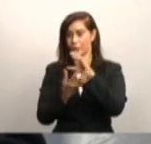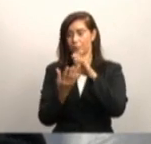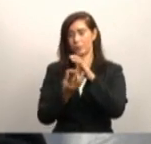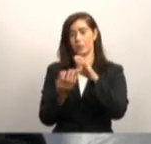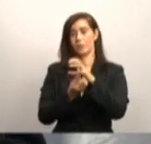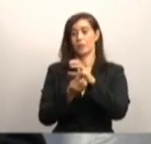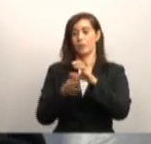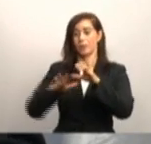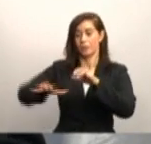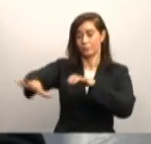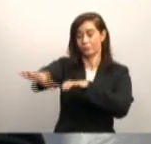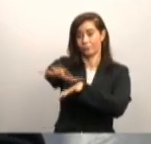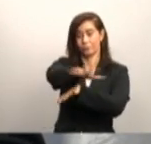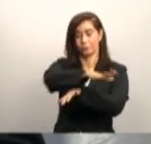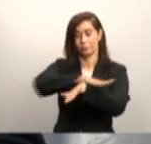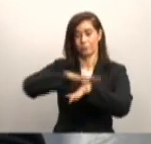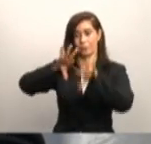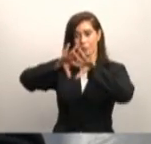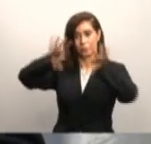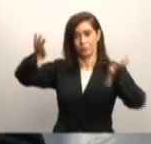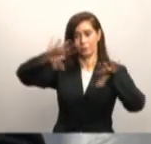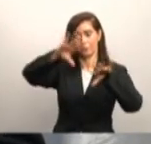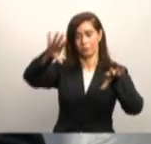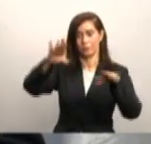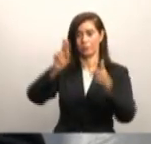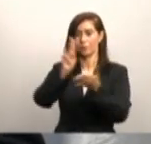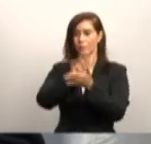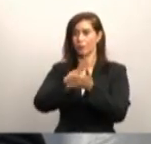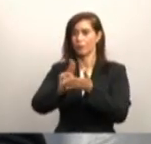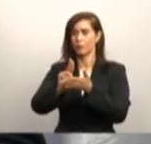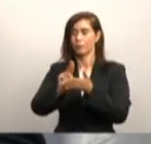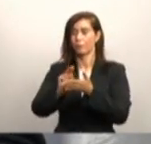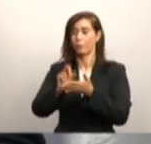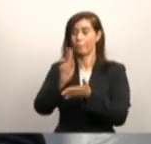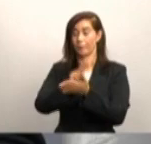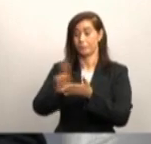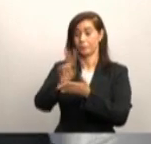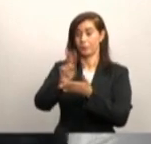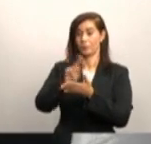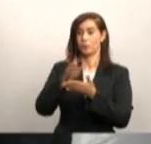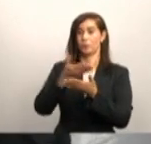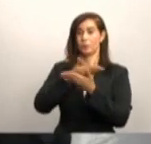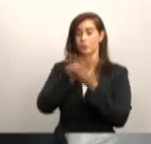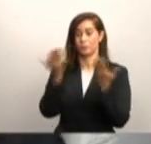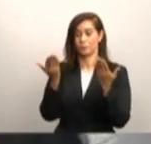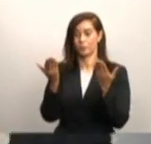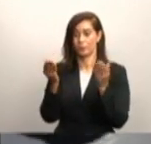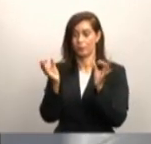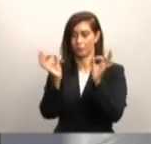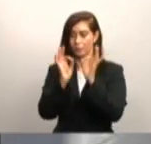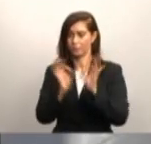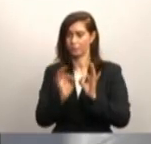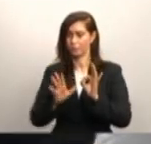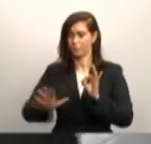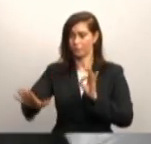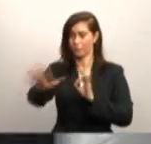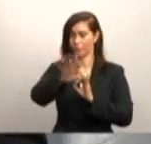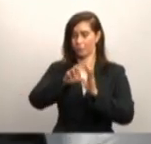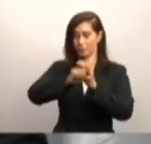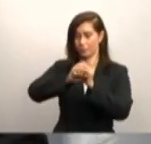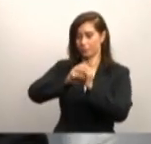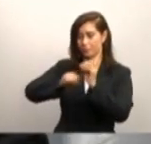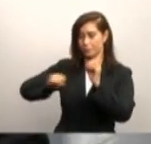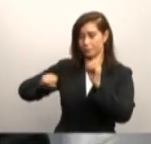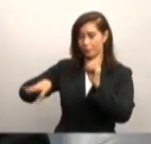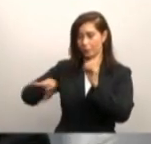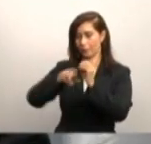de vertedero a cielo abierto sea usado, sobre todo cuando no tiene los dispositivos para el drenaje